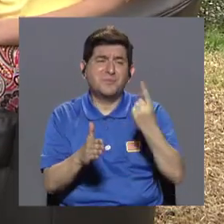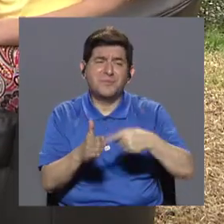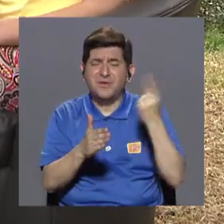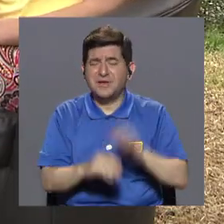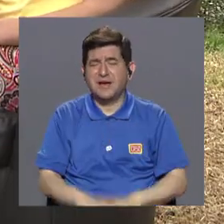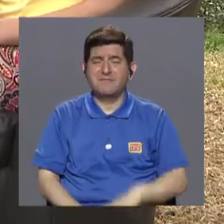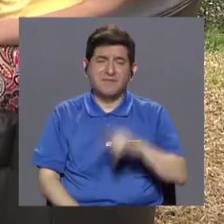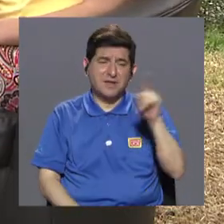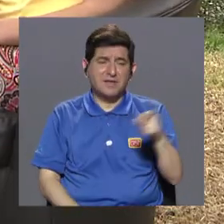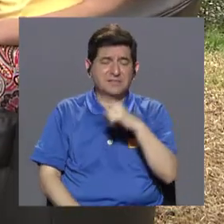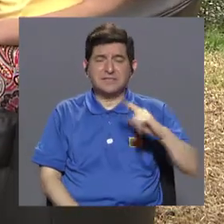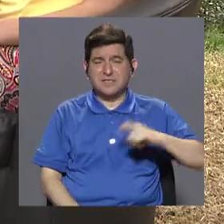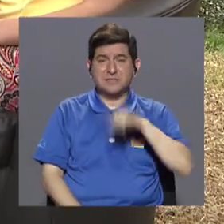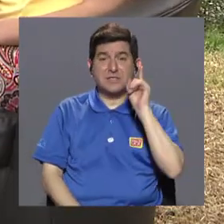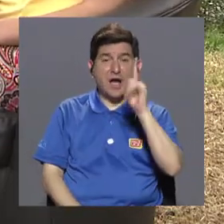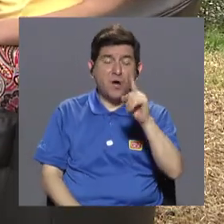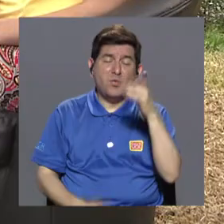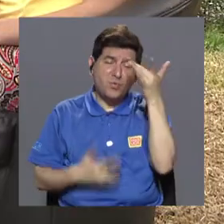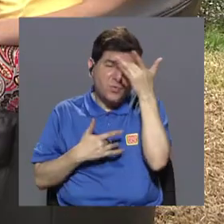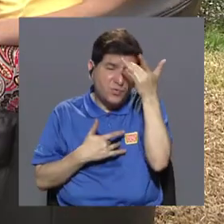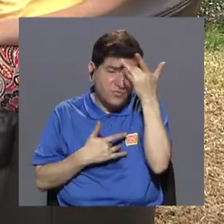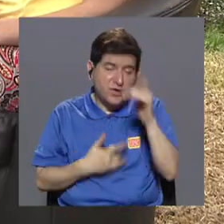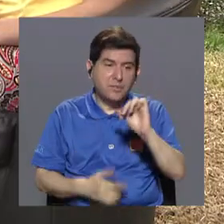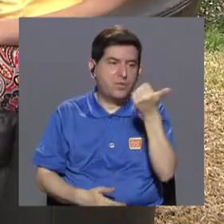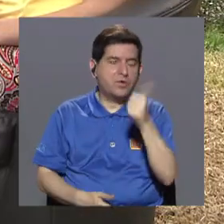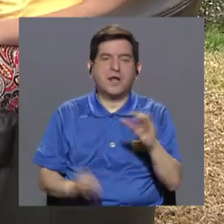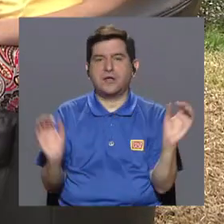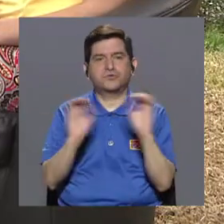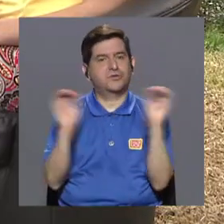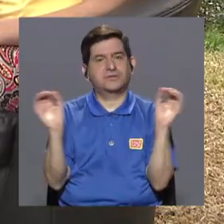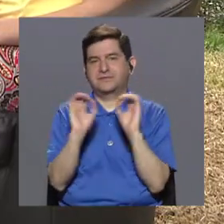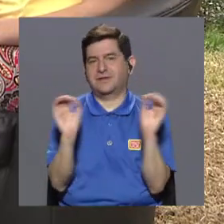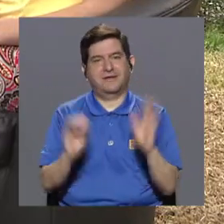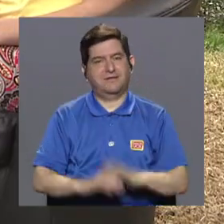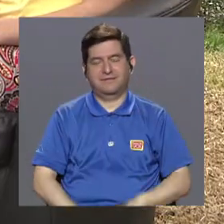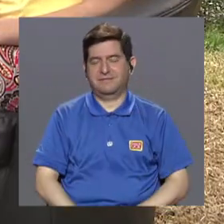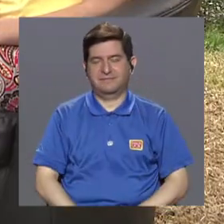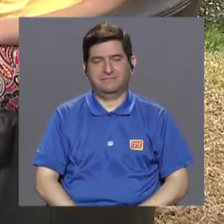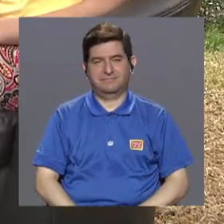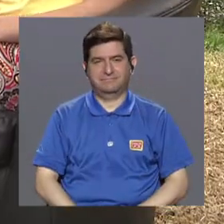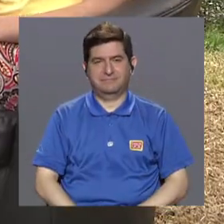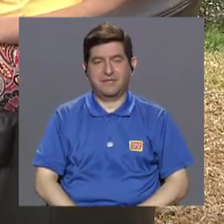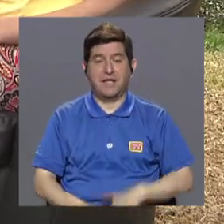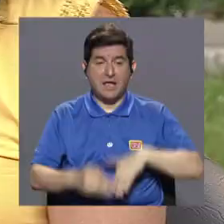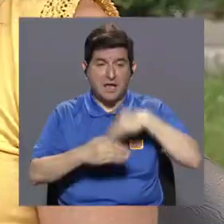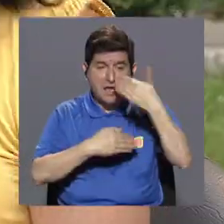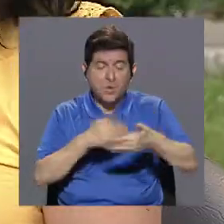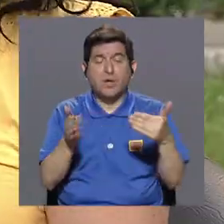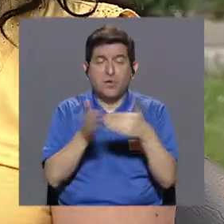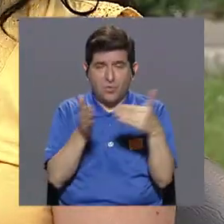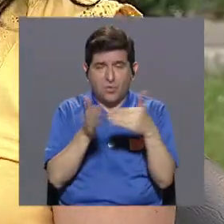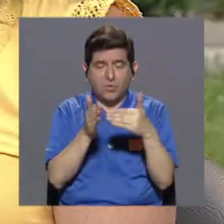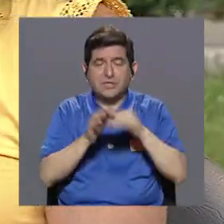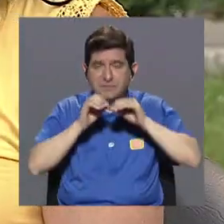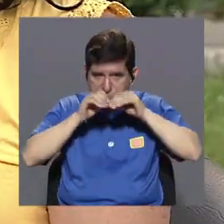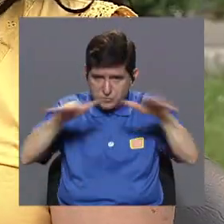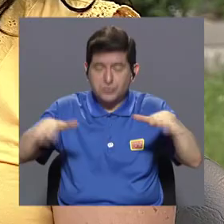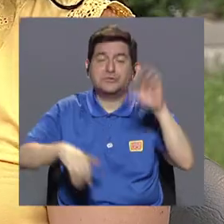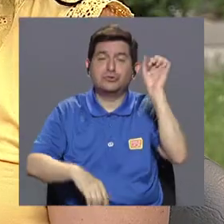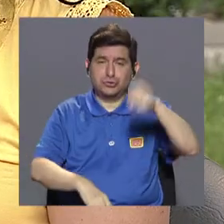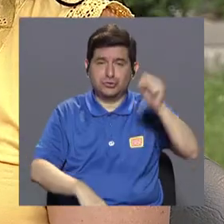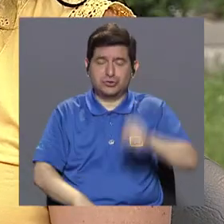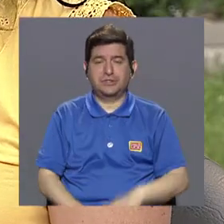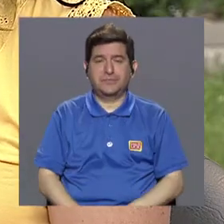veces desparasitamos solo uno porque está medio enfermillo y a los demás los dejamos sin desparasitar. Y después se pueden volver a contagiar.